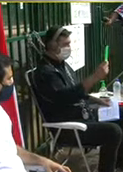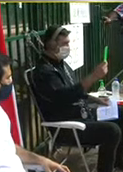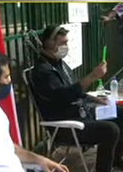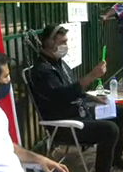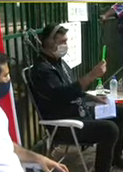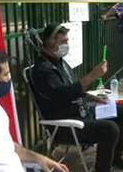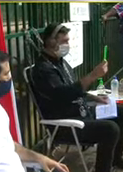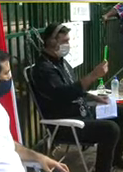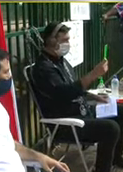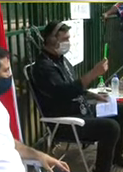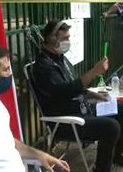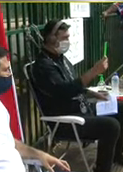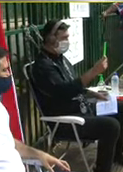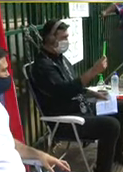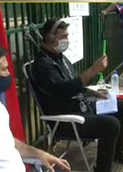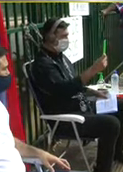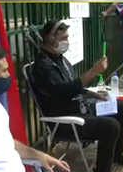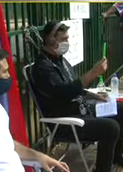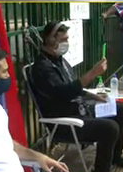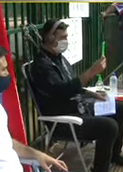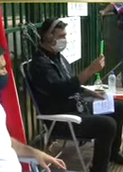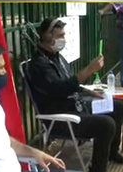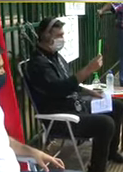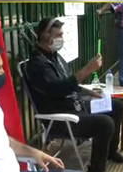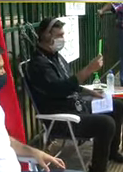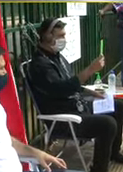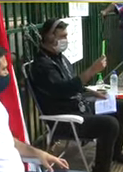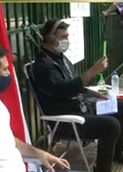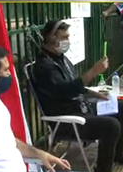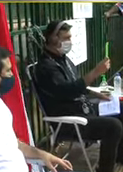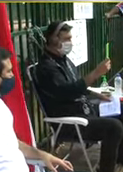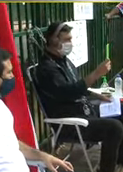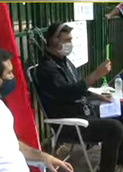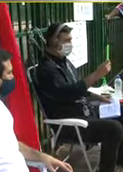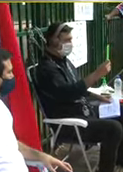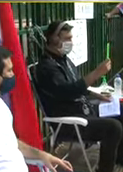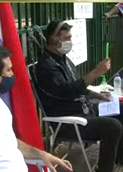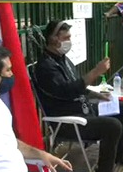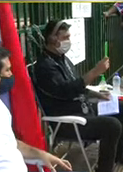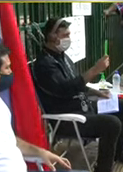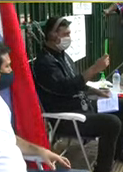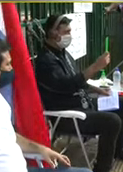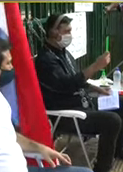Entonces, no sé la razón por la cual vamos a someter a votación nominal.